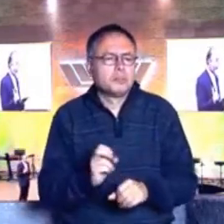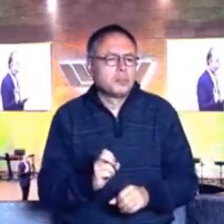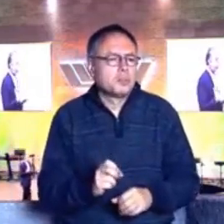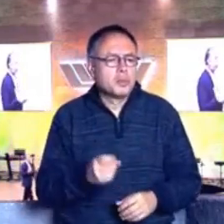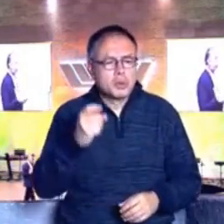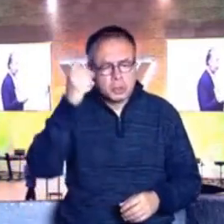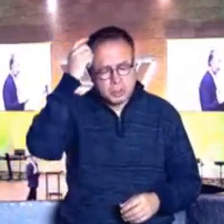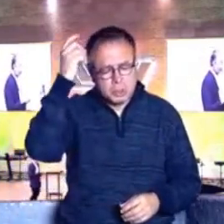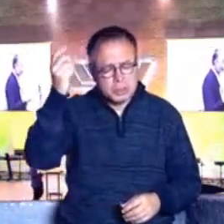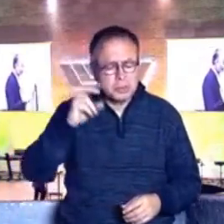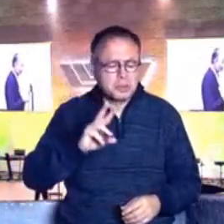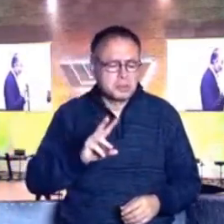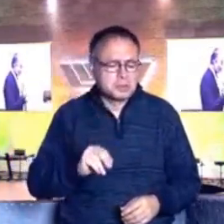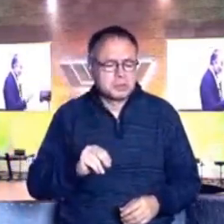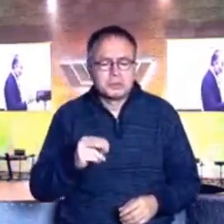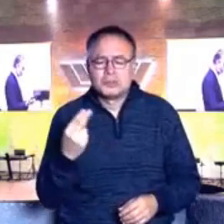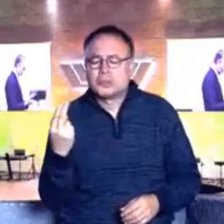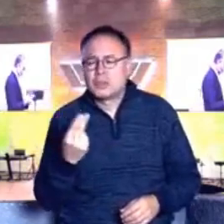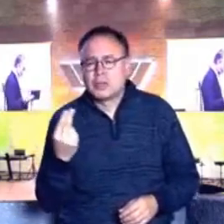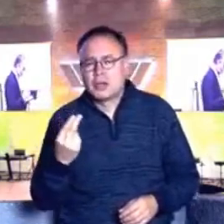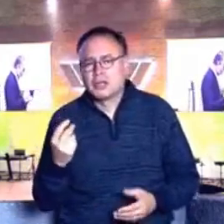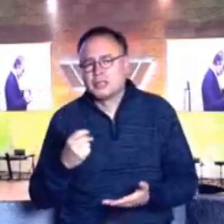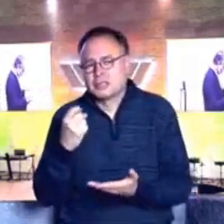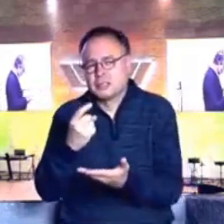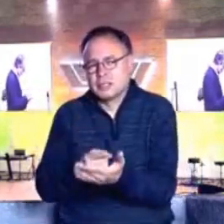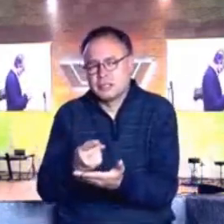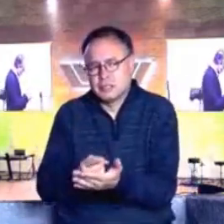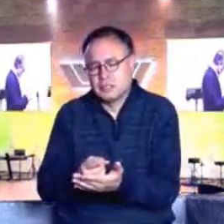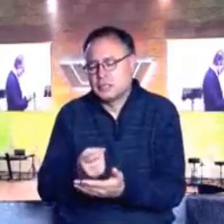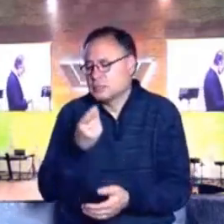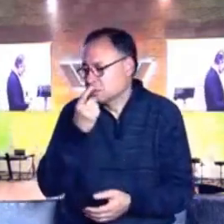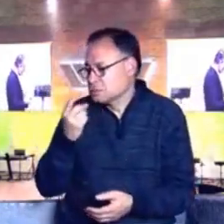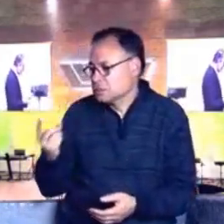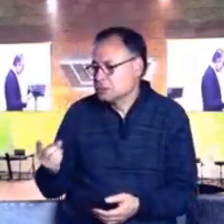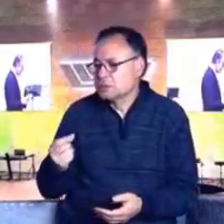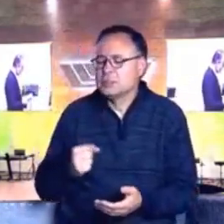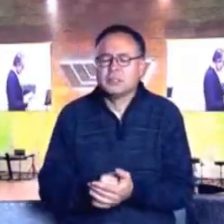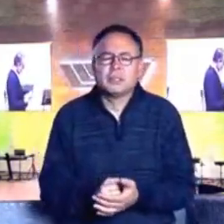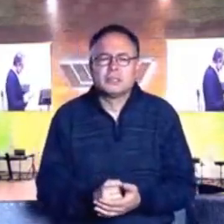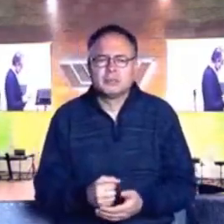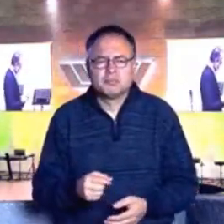Dile que tienes a tu lado Dios no necesita dinero él te puede